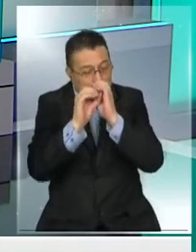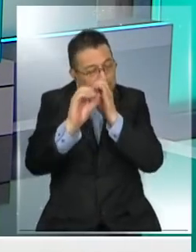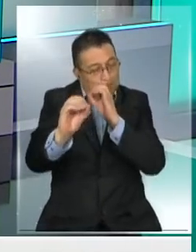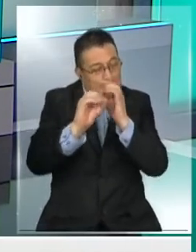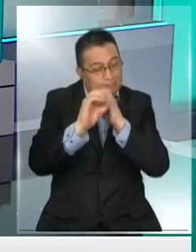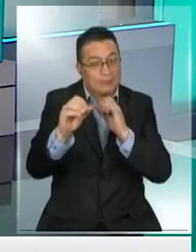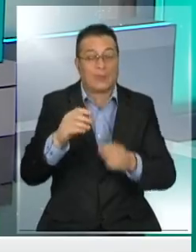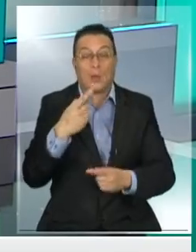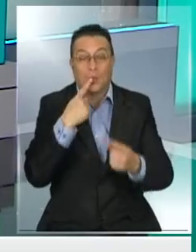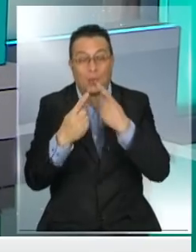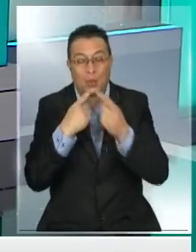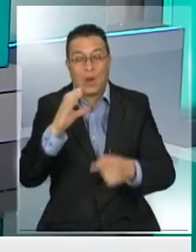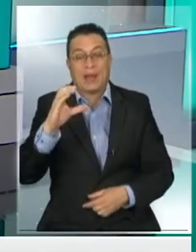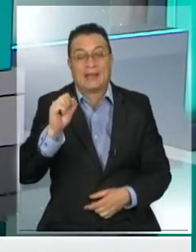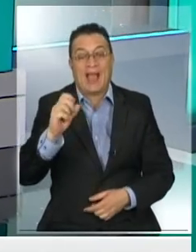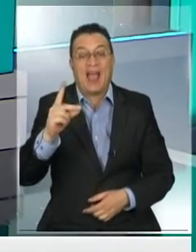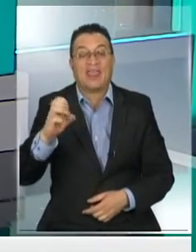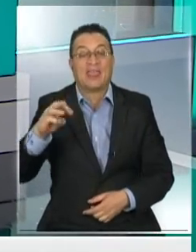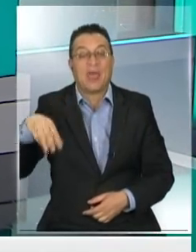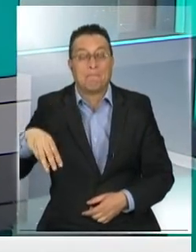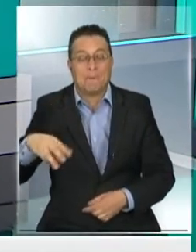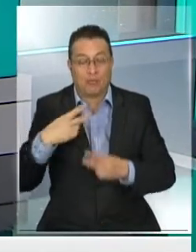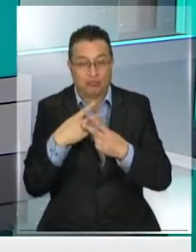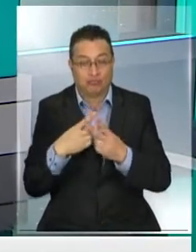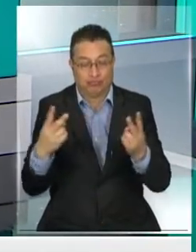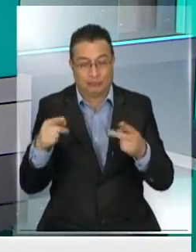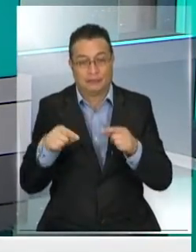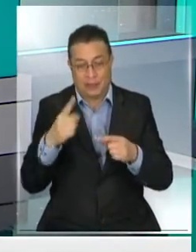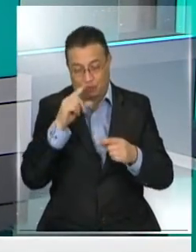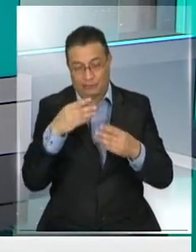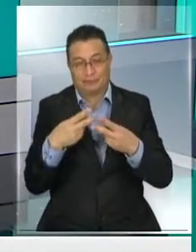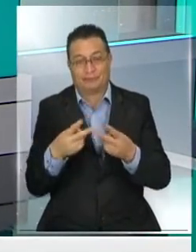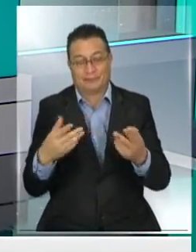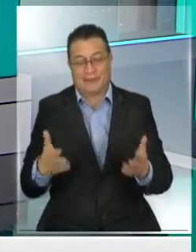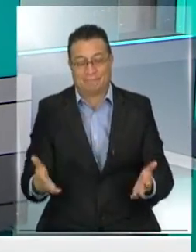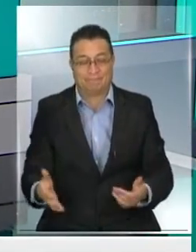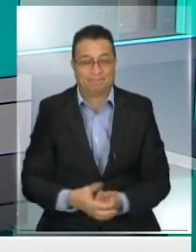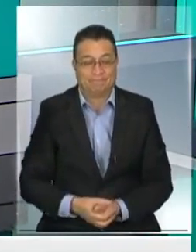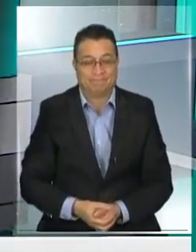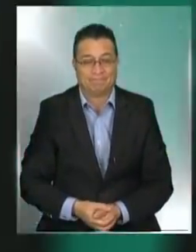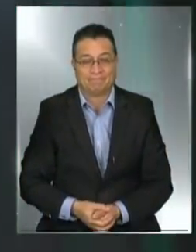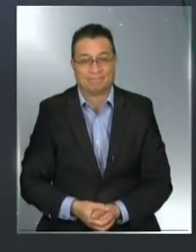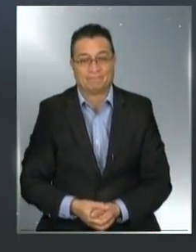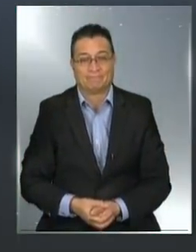en la encuesta CADEM que se publicó hace muy poquitito y que les presentamos esta noche en Mega Noticias Prime.